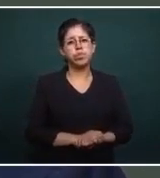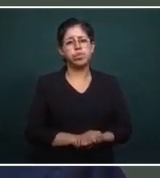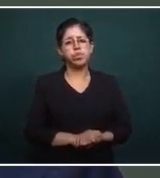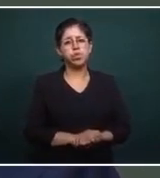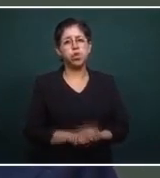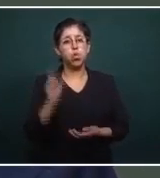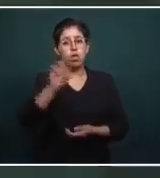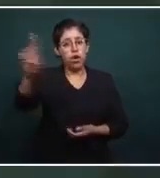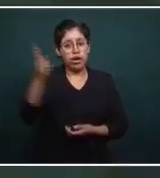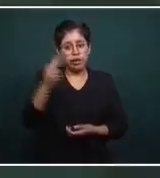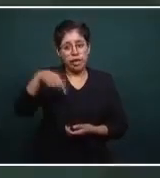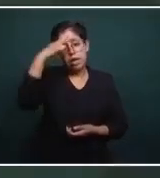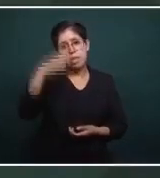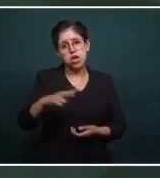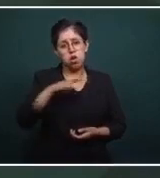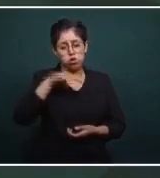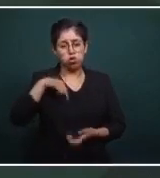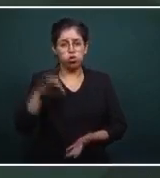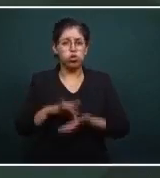Al regreso,